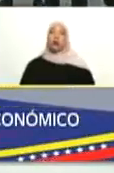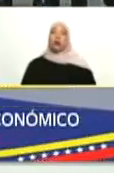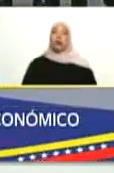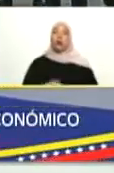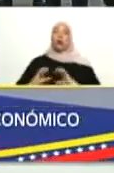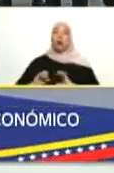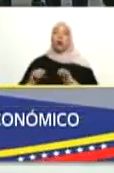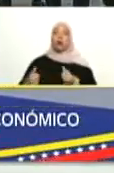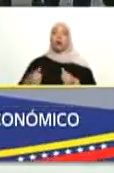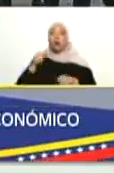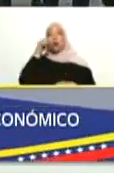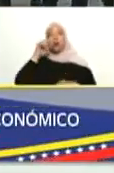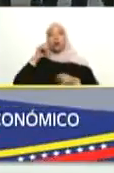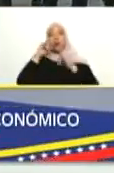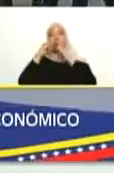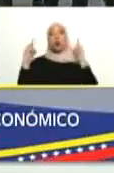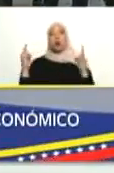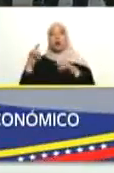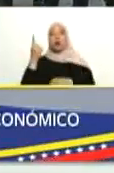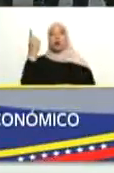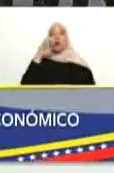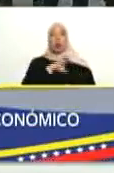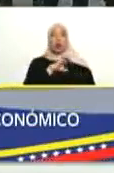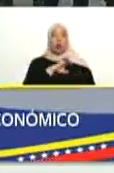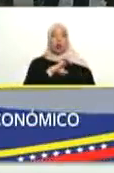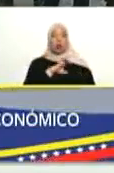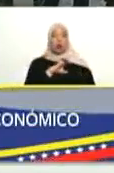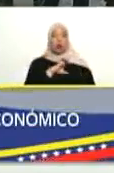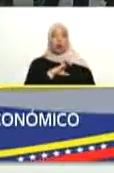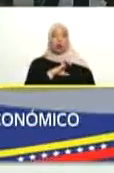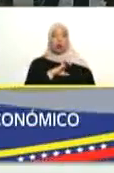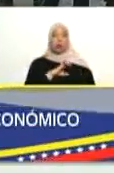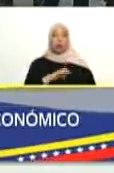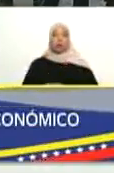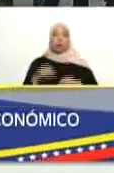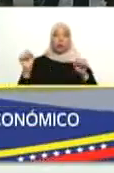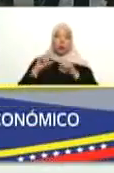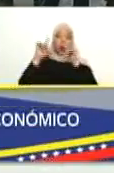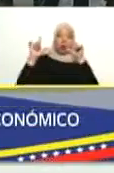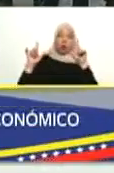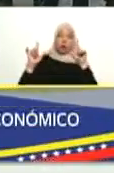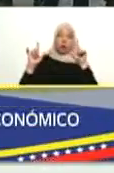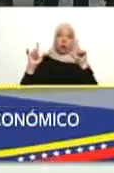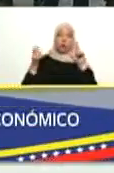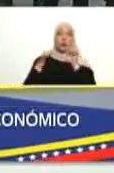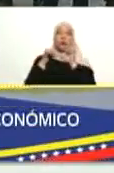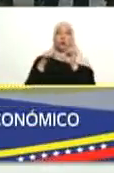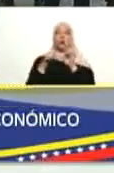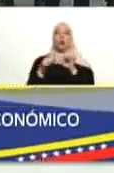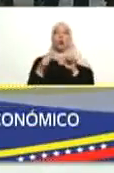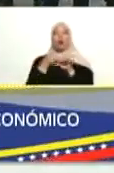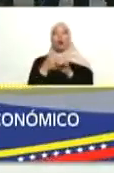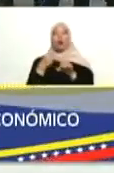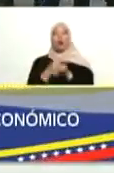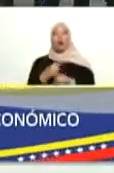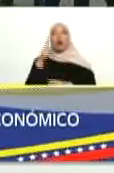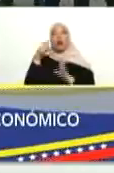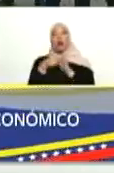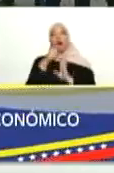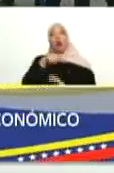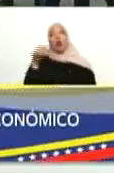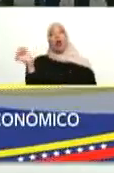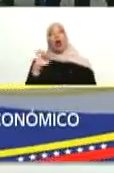abrimos los puentes el 1 de enero, bueno, sorpresa, se vinieron miles de